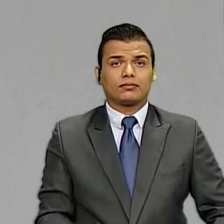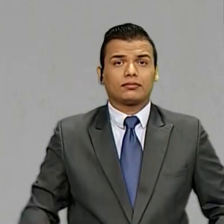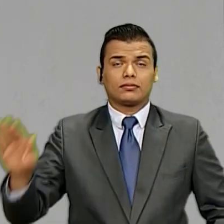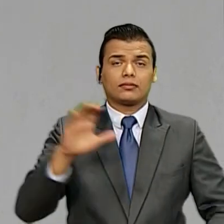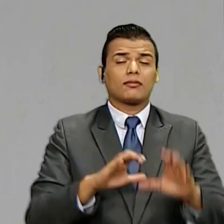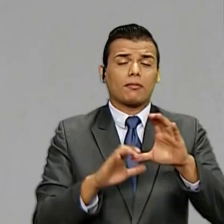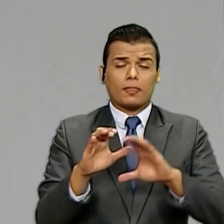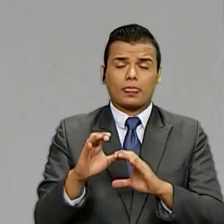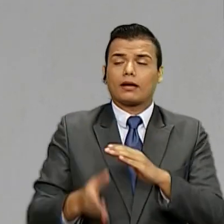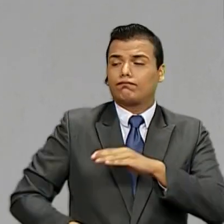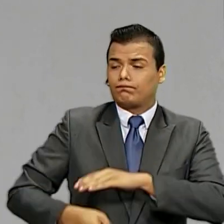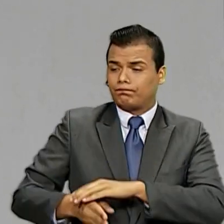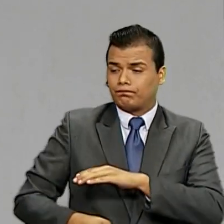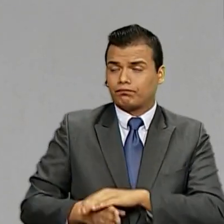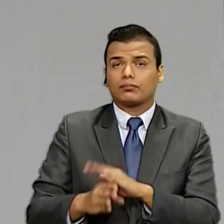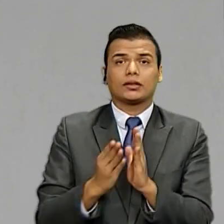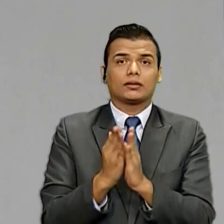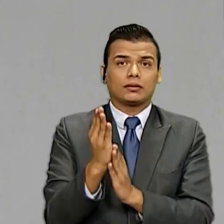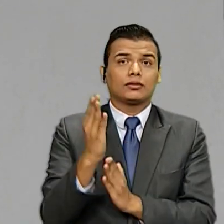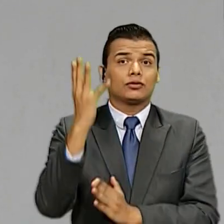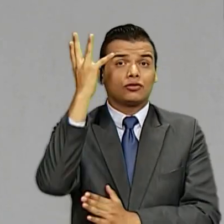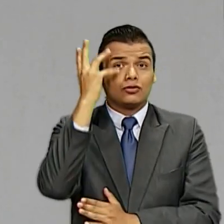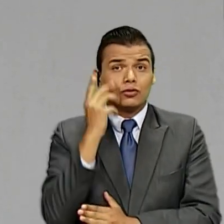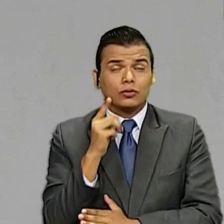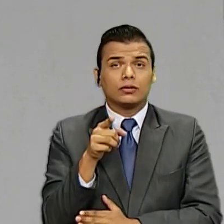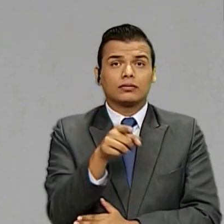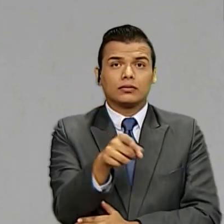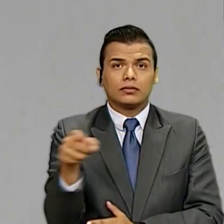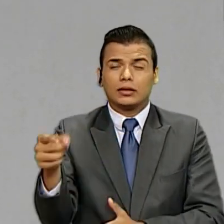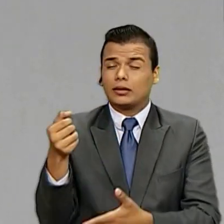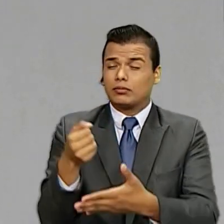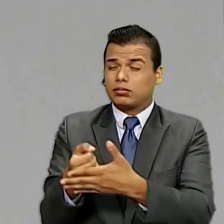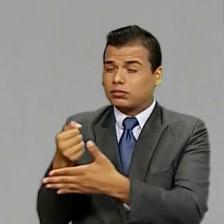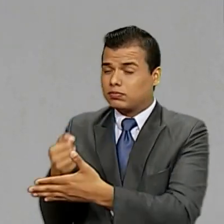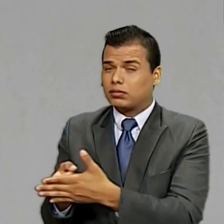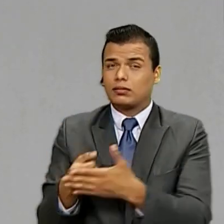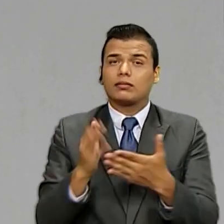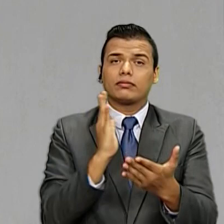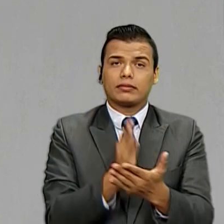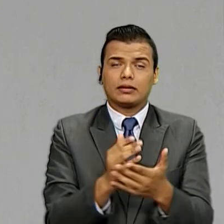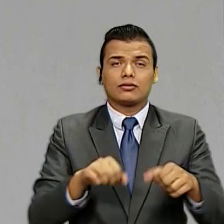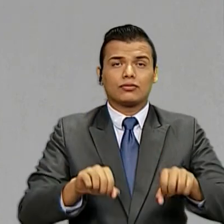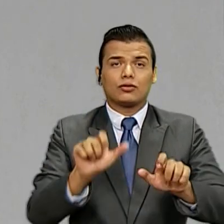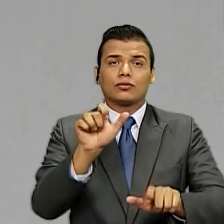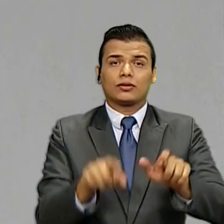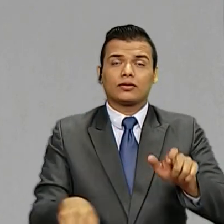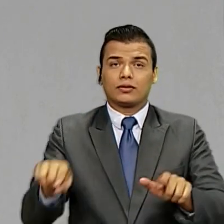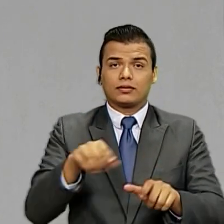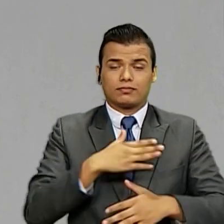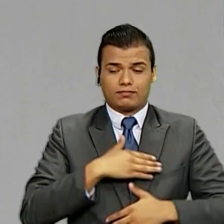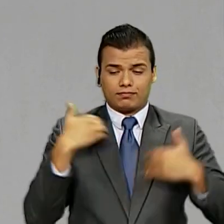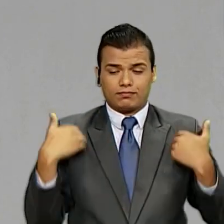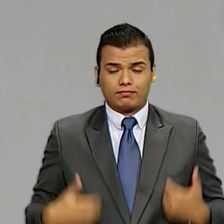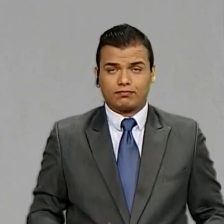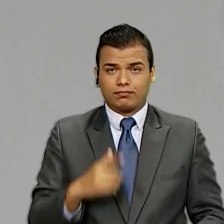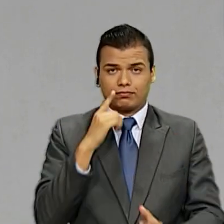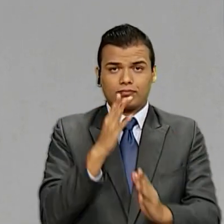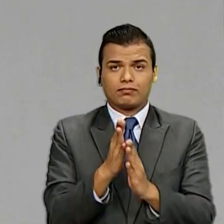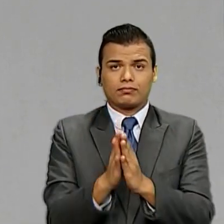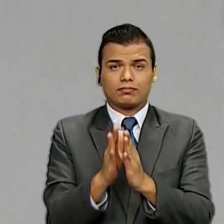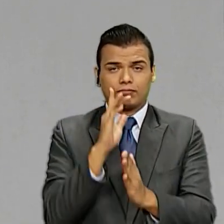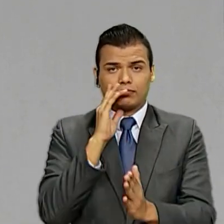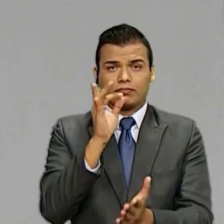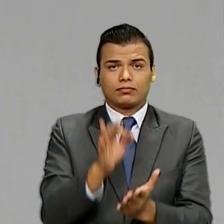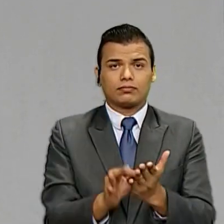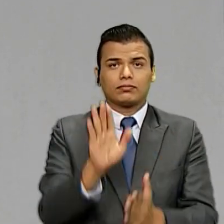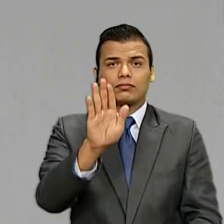son permanentes. Aún así, a diario se registran accidentes que comprometen a motociclistas. En la capital del departamento del Cauca, para